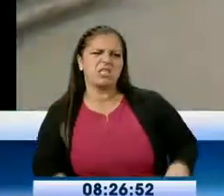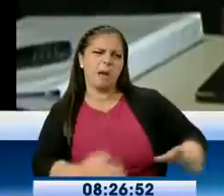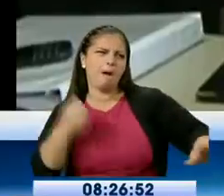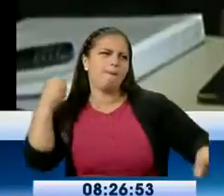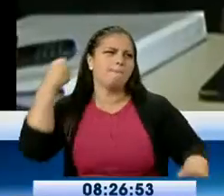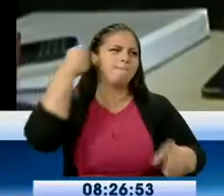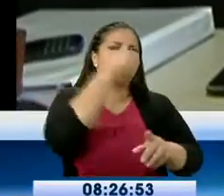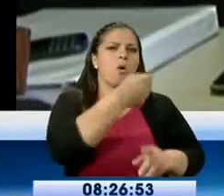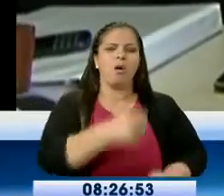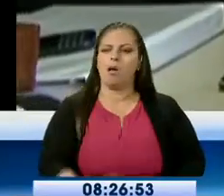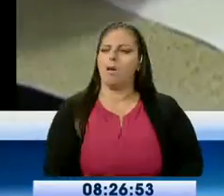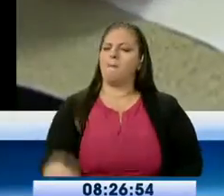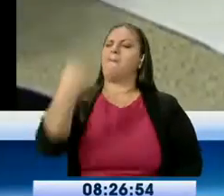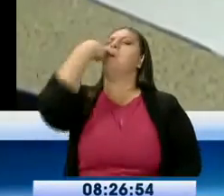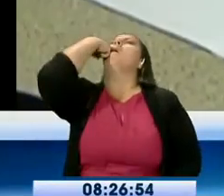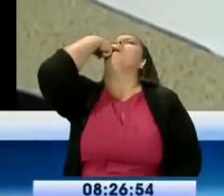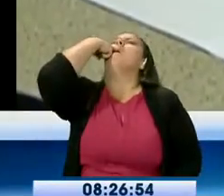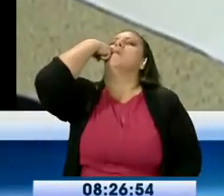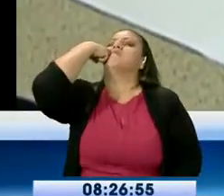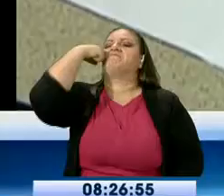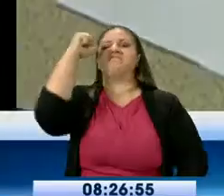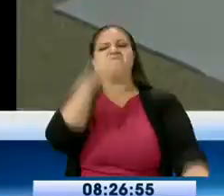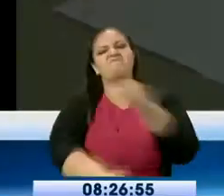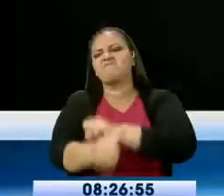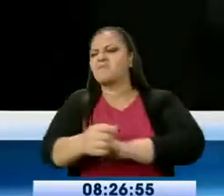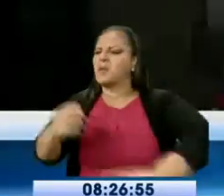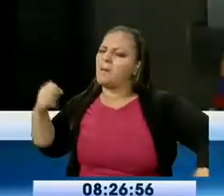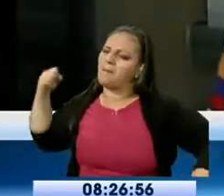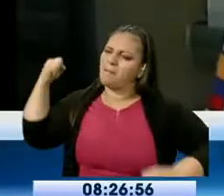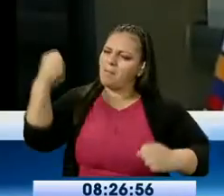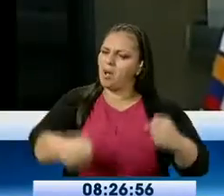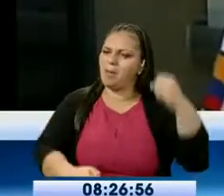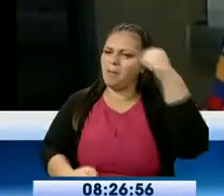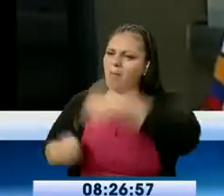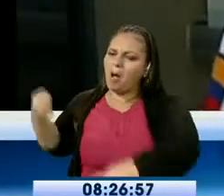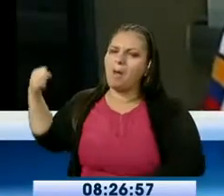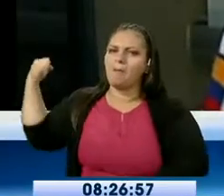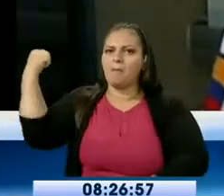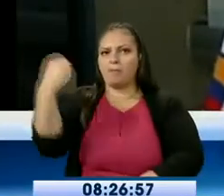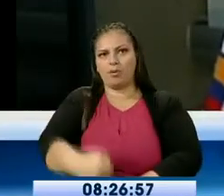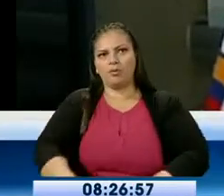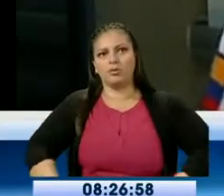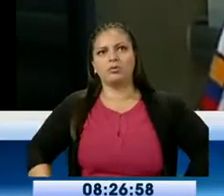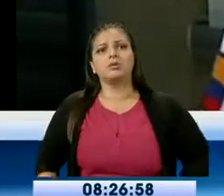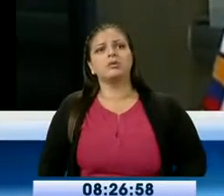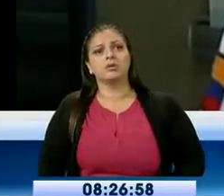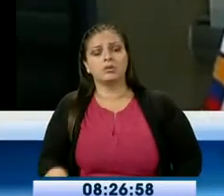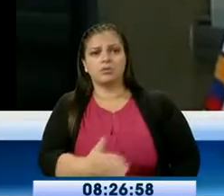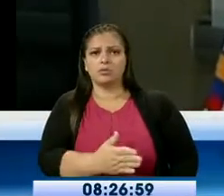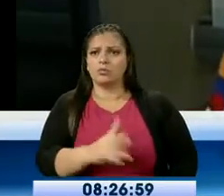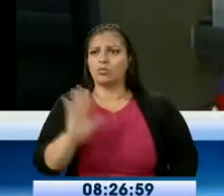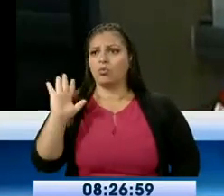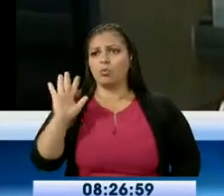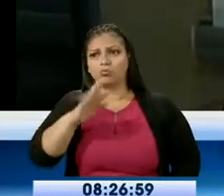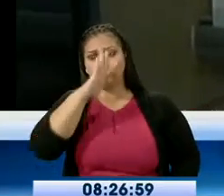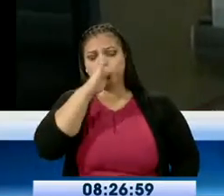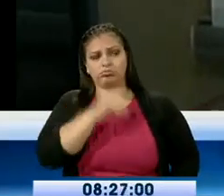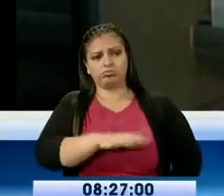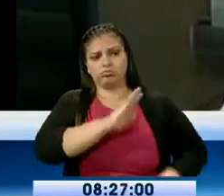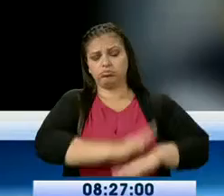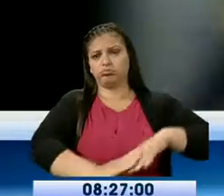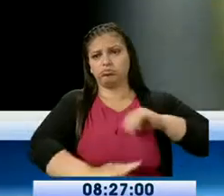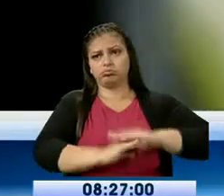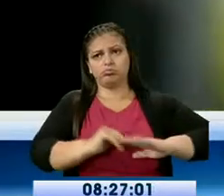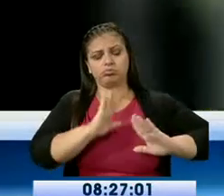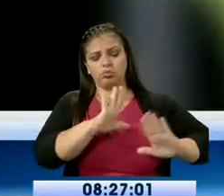se encuentran en proceso de investigación. Para que haya una reacción, tiene que haber una acción, y en eso estamos clarísimos. Si hubo una reacción,